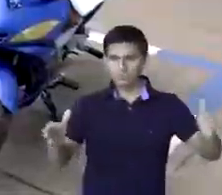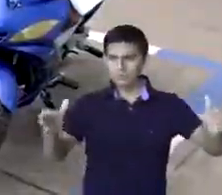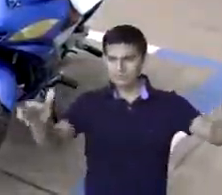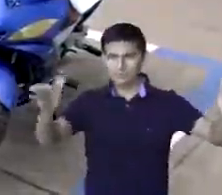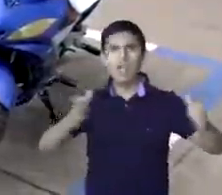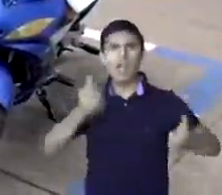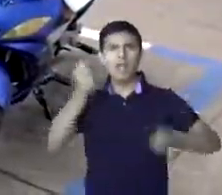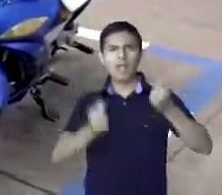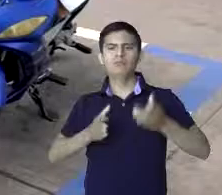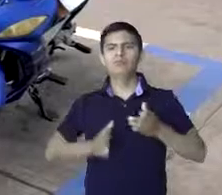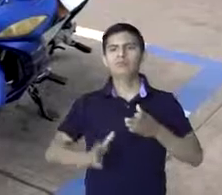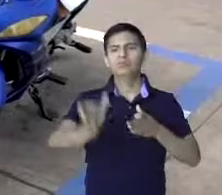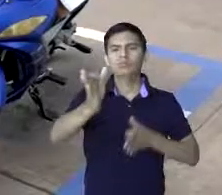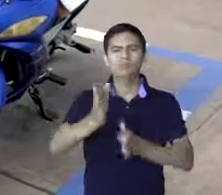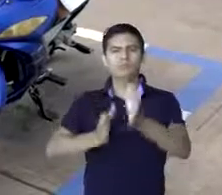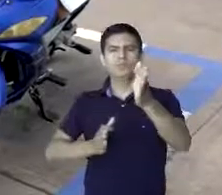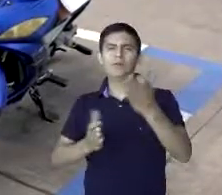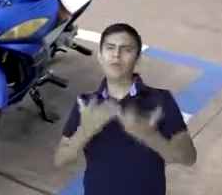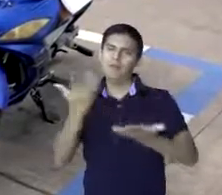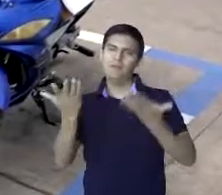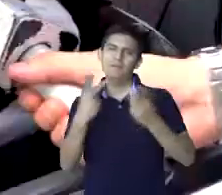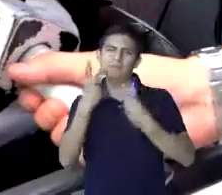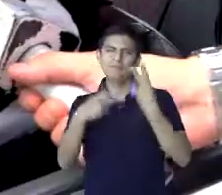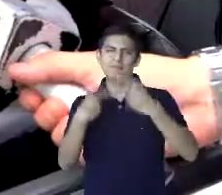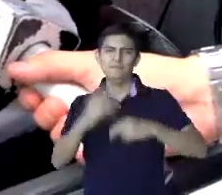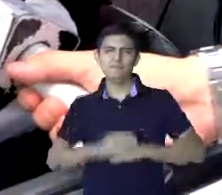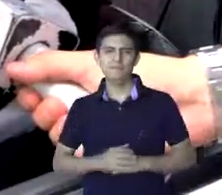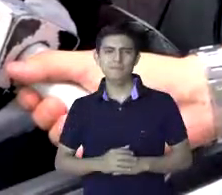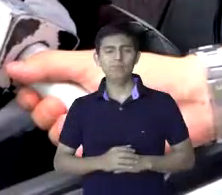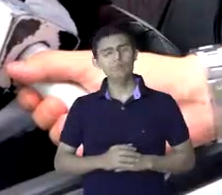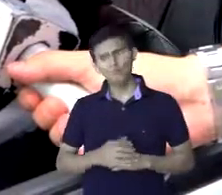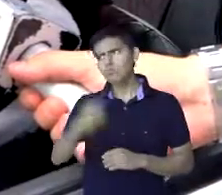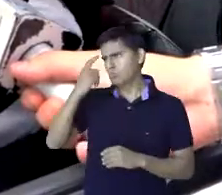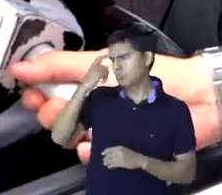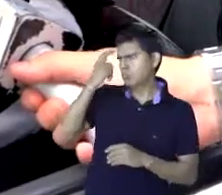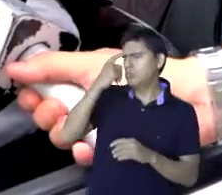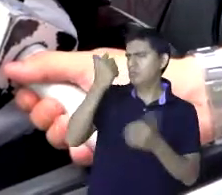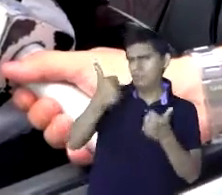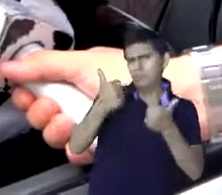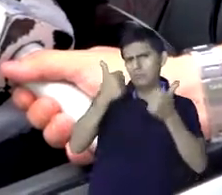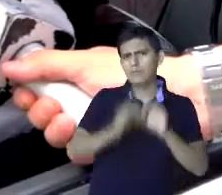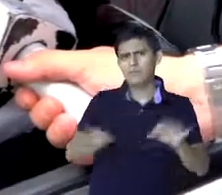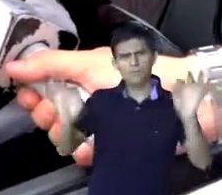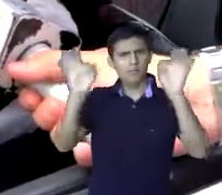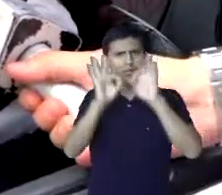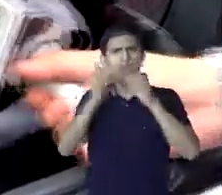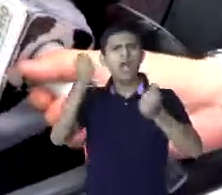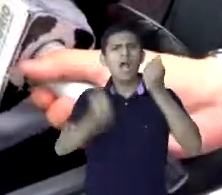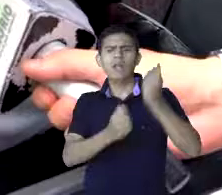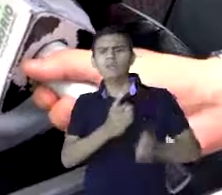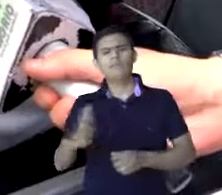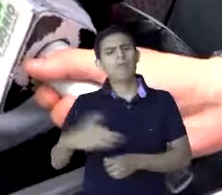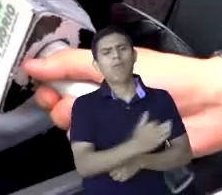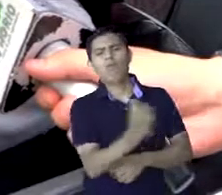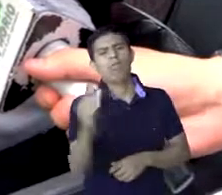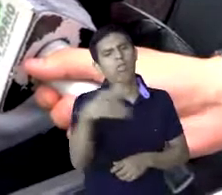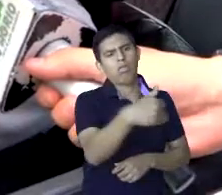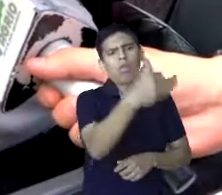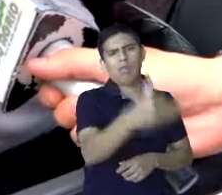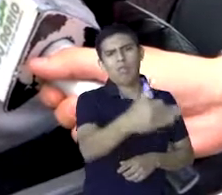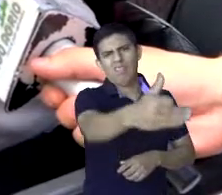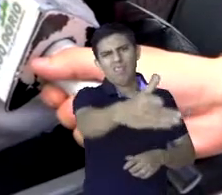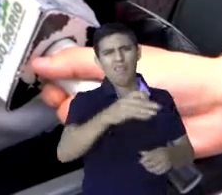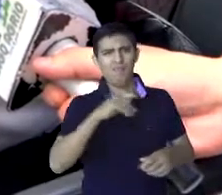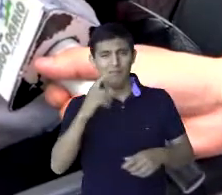vehicular y movilidad de personas propias y visitantes. Creo que es una buena forma de controlar, de que los carros no se